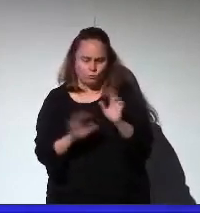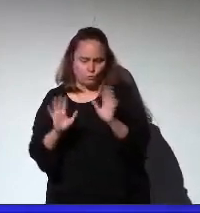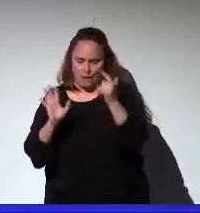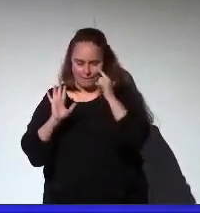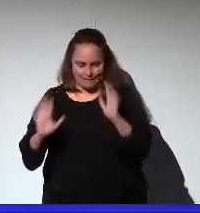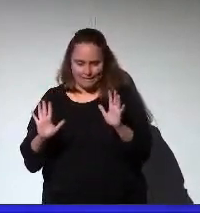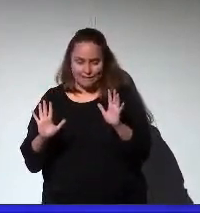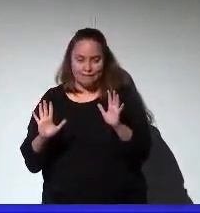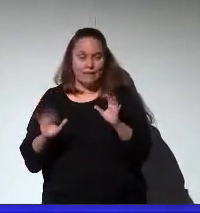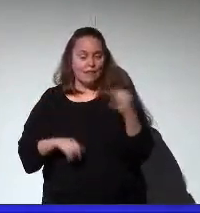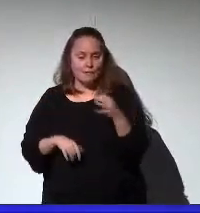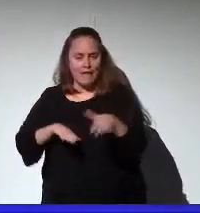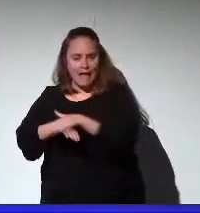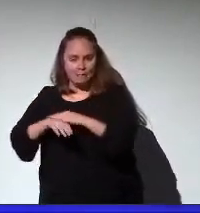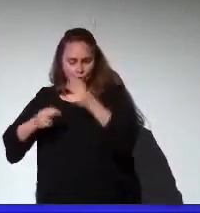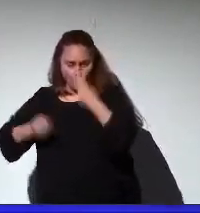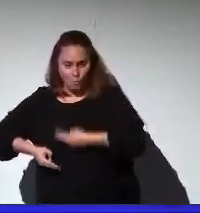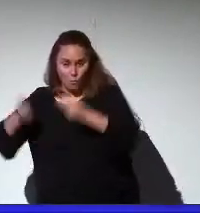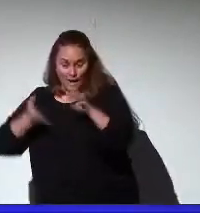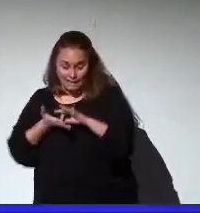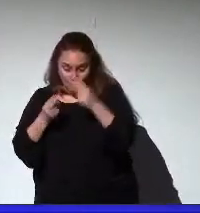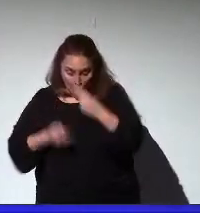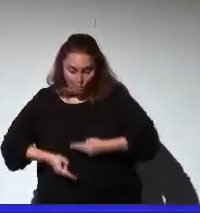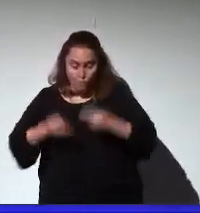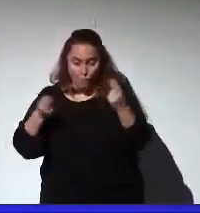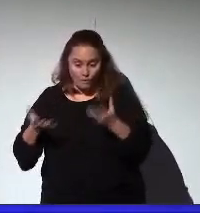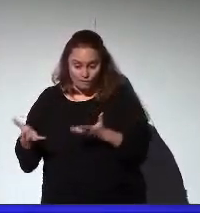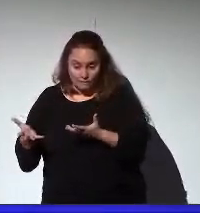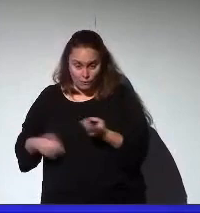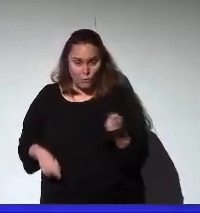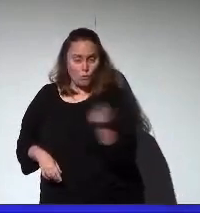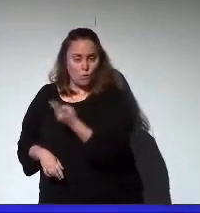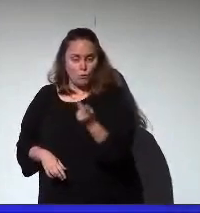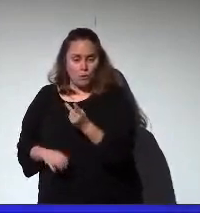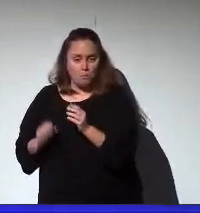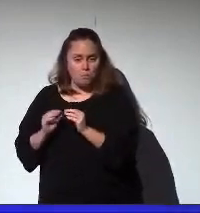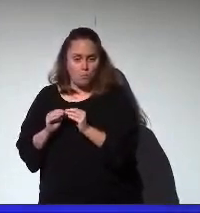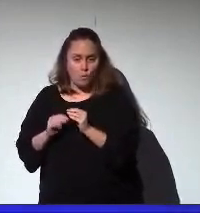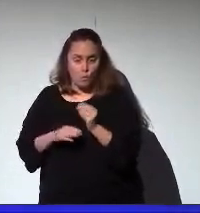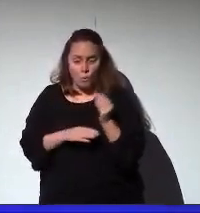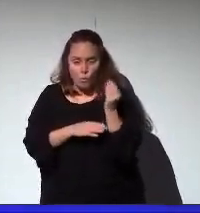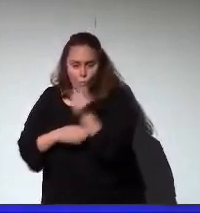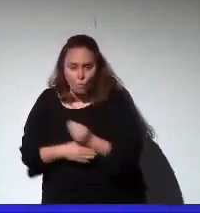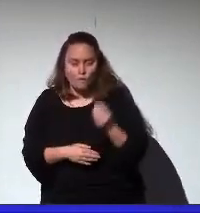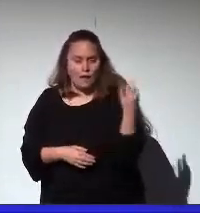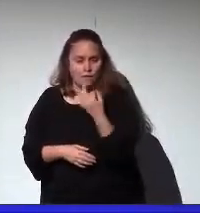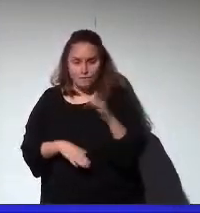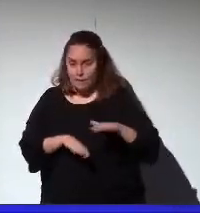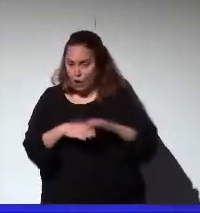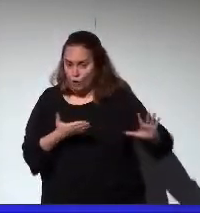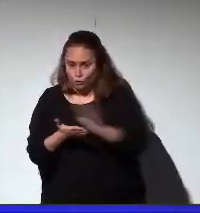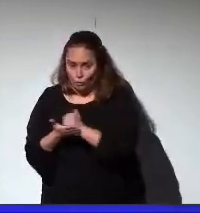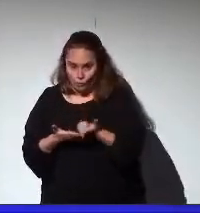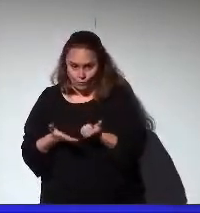de administración y servicios públicos que nos sostienen, que son comunes, que nos cuidan, que son lo de todos y lo de